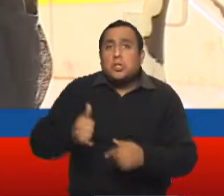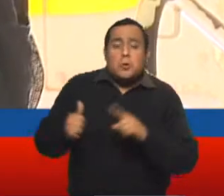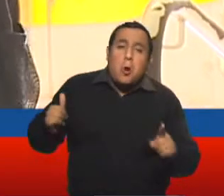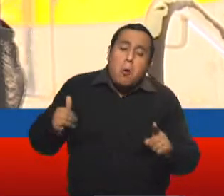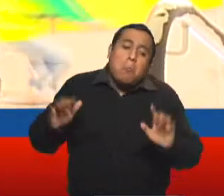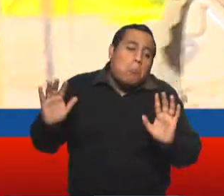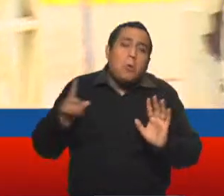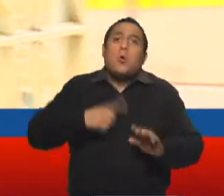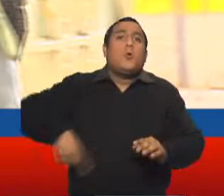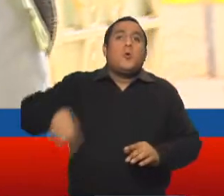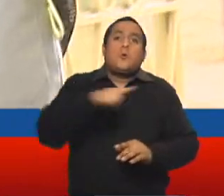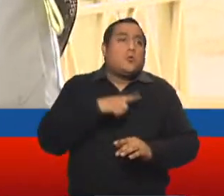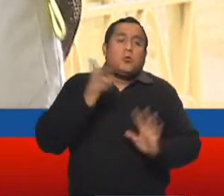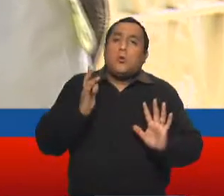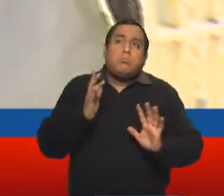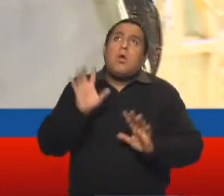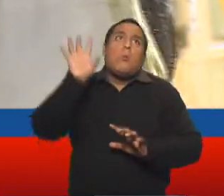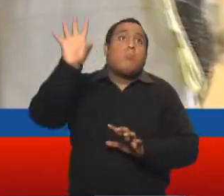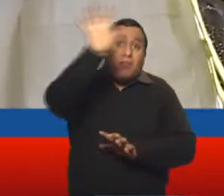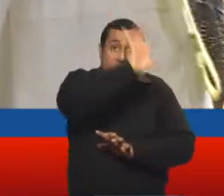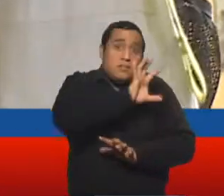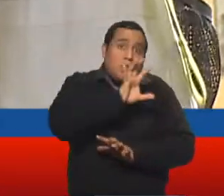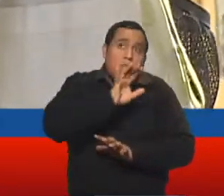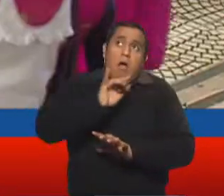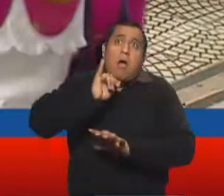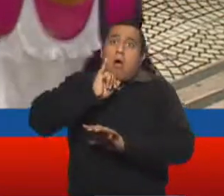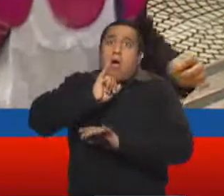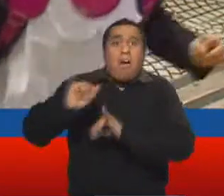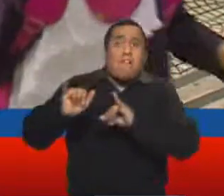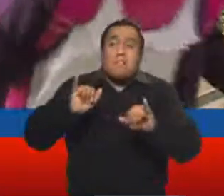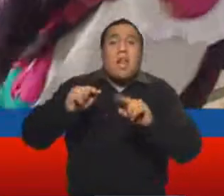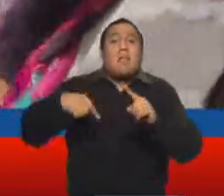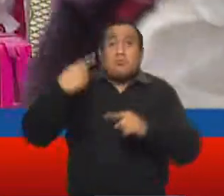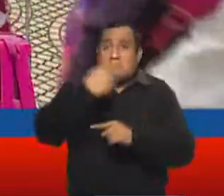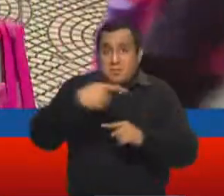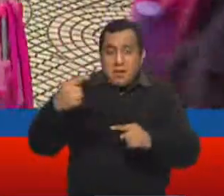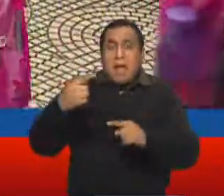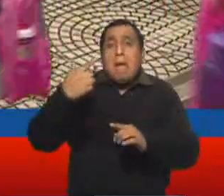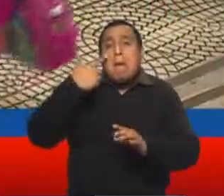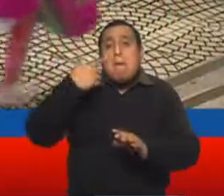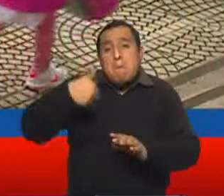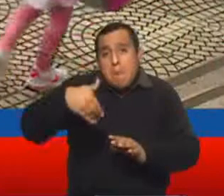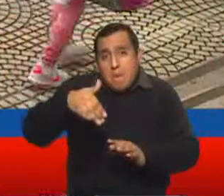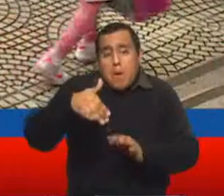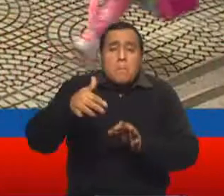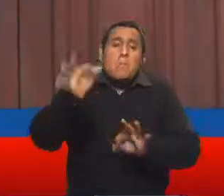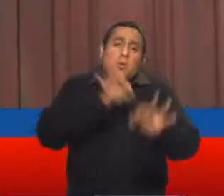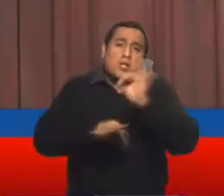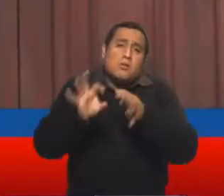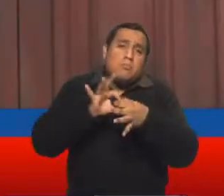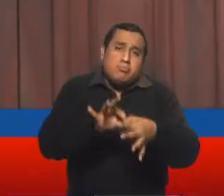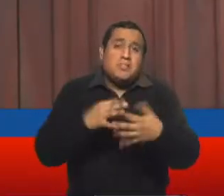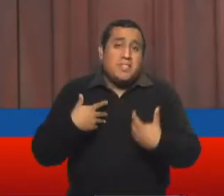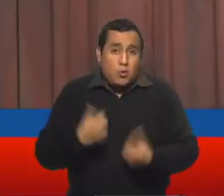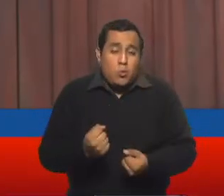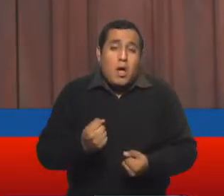nosotros nos comprometimos con las jurisdicciones a remitirles la semana próxima proyecciones sanitarias y epidemiológicas